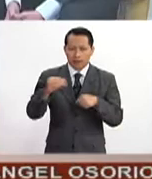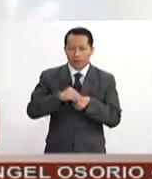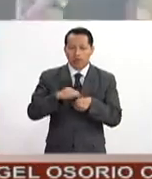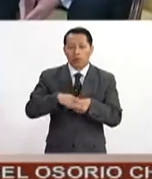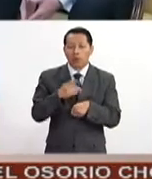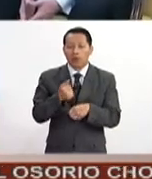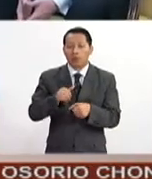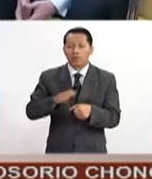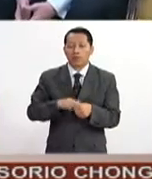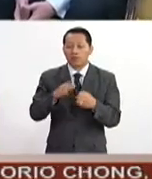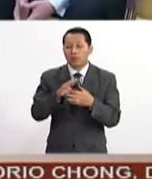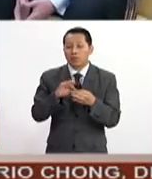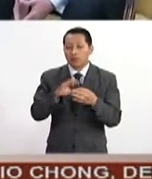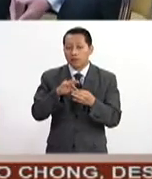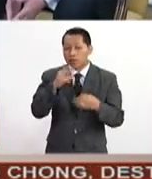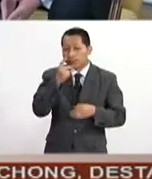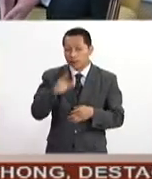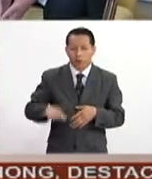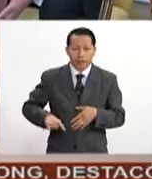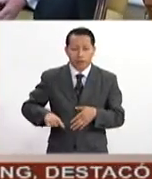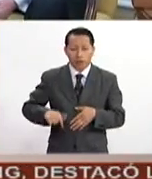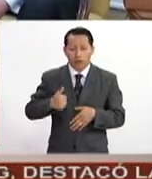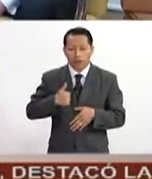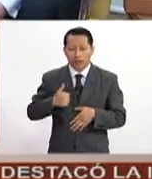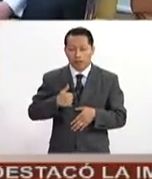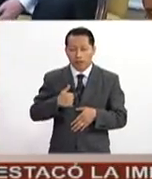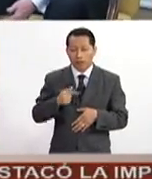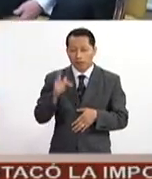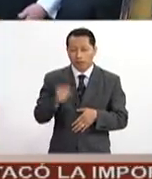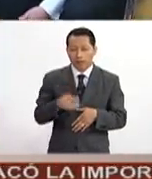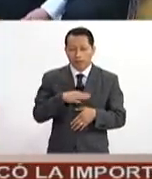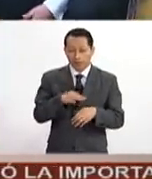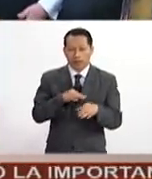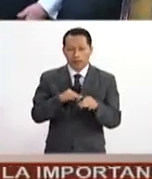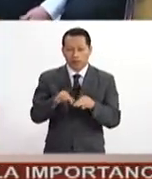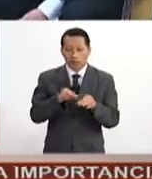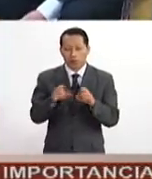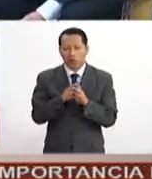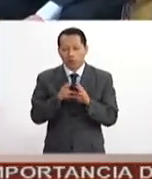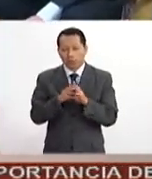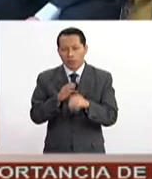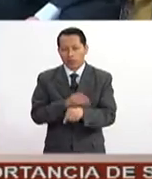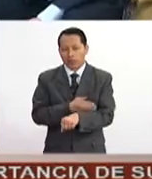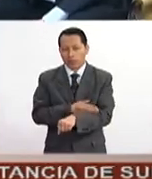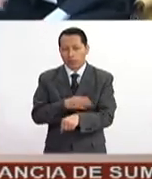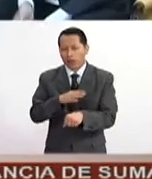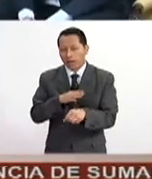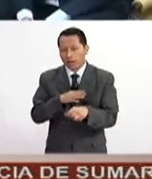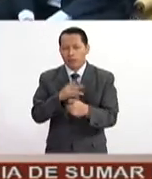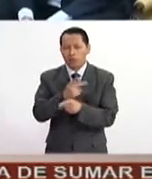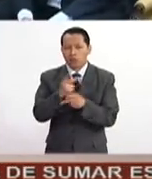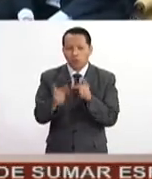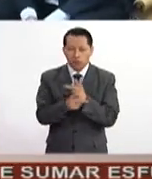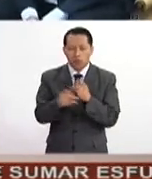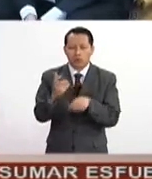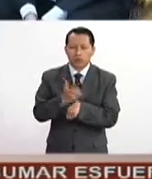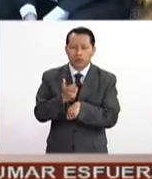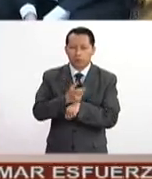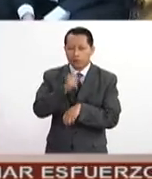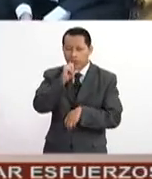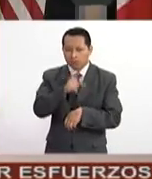la administración Trump, el gobierno de Canadá subsidia la producción de madera y esto hace imposible a los productores de Estados